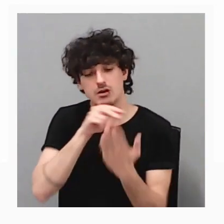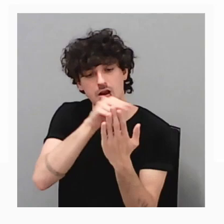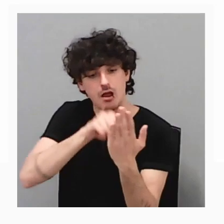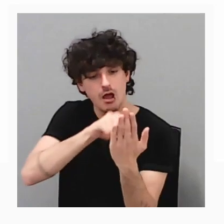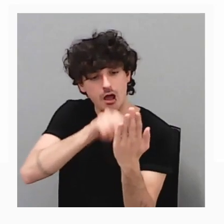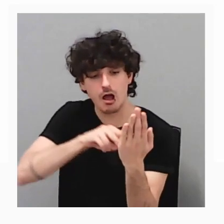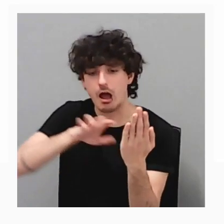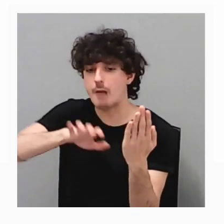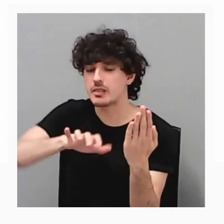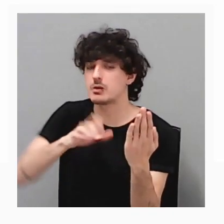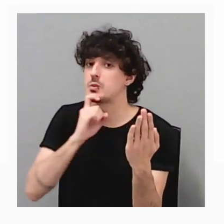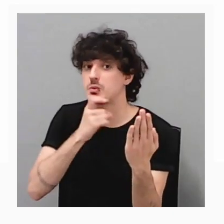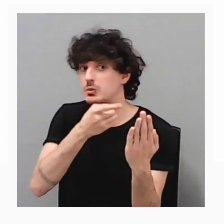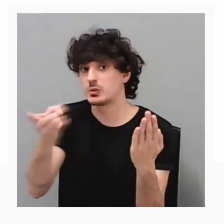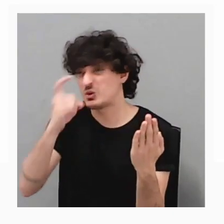nos recordamos, pero